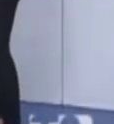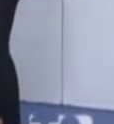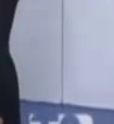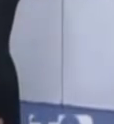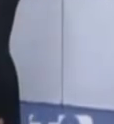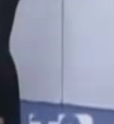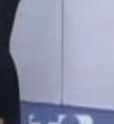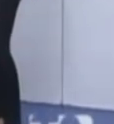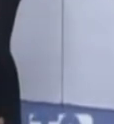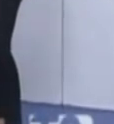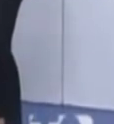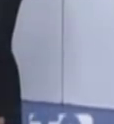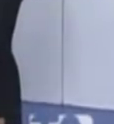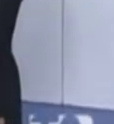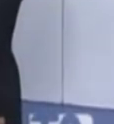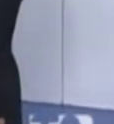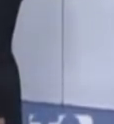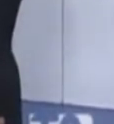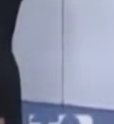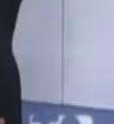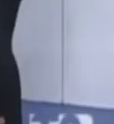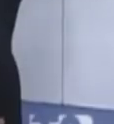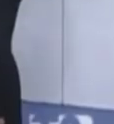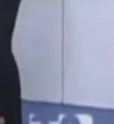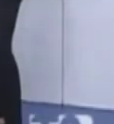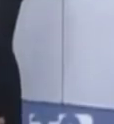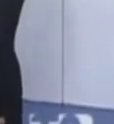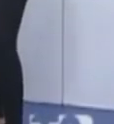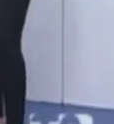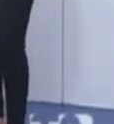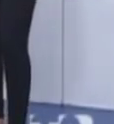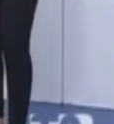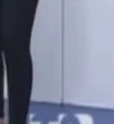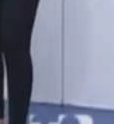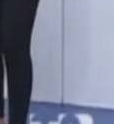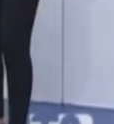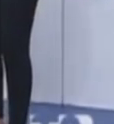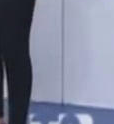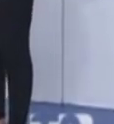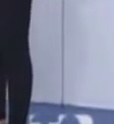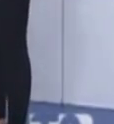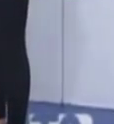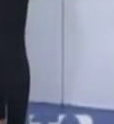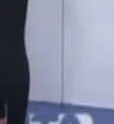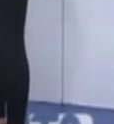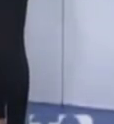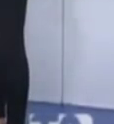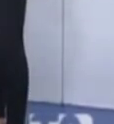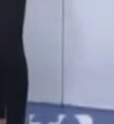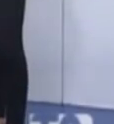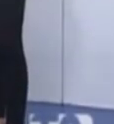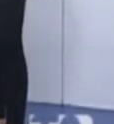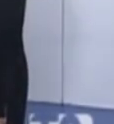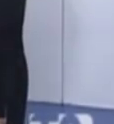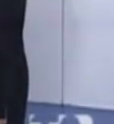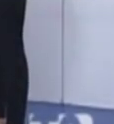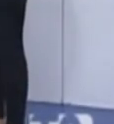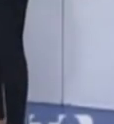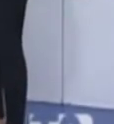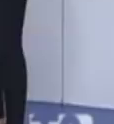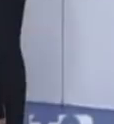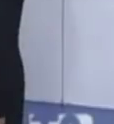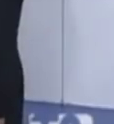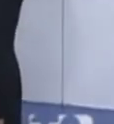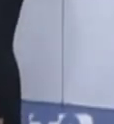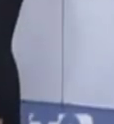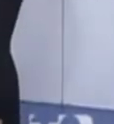Hemos visto unas guaguas impresionantes, que da pena comérselas. Es verdad, da pena comérselas. Pero, ¿cómo va a ser este año la dinámica para que la